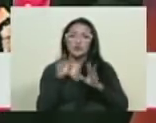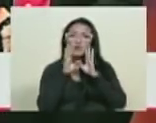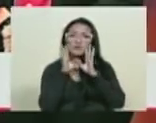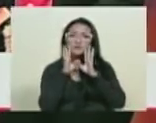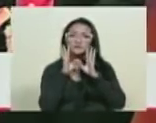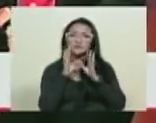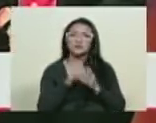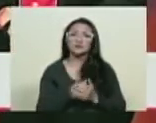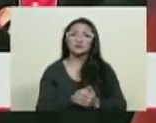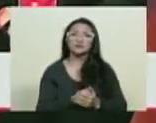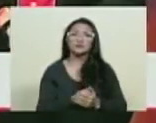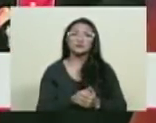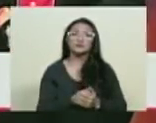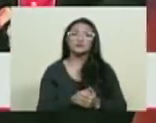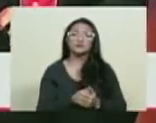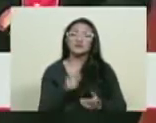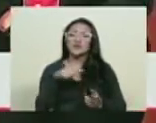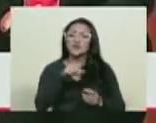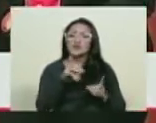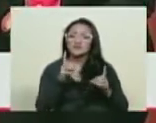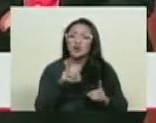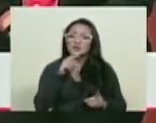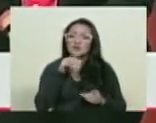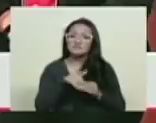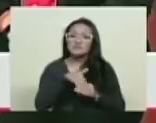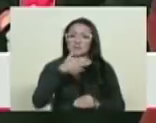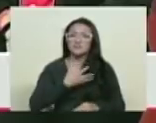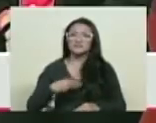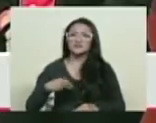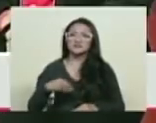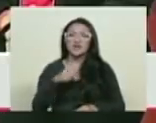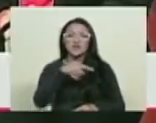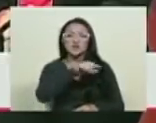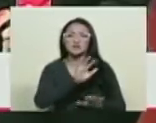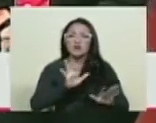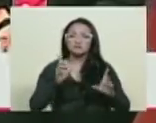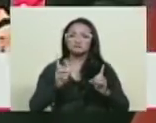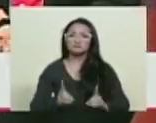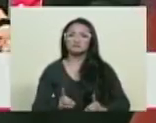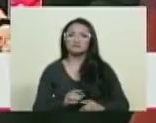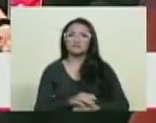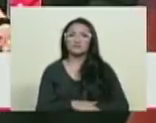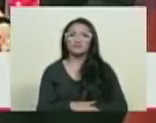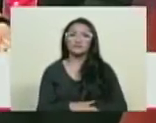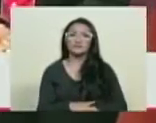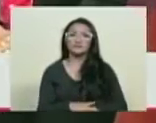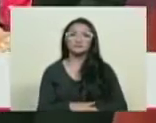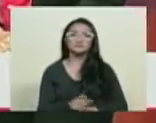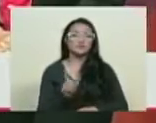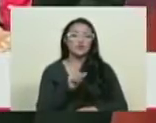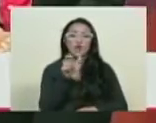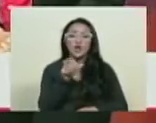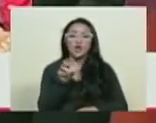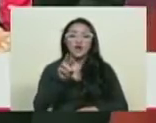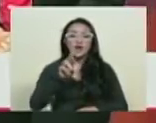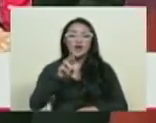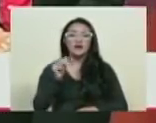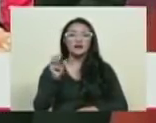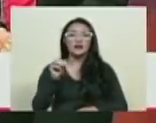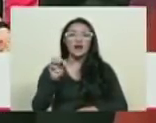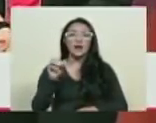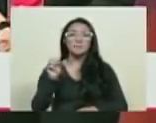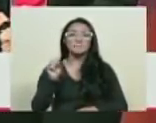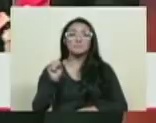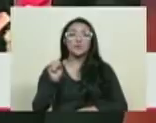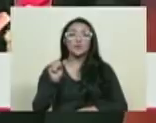pero es con el norte ya decidieron quién es su candidato presidencial y no es ramo salud no eres tú ramos alumnos